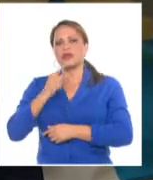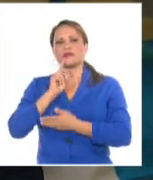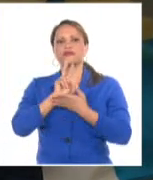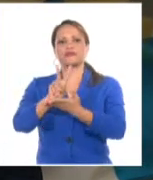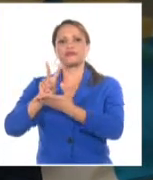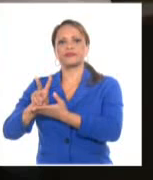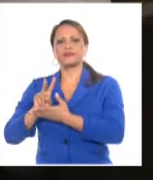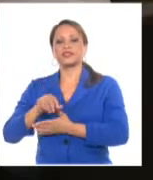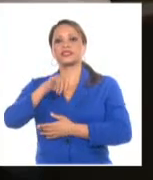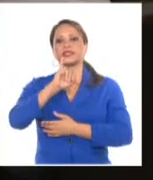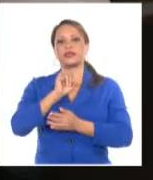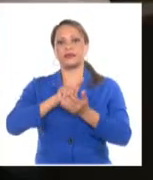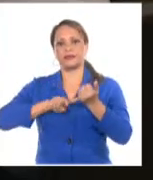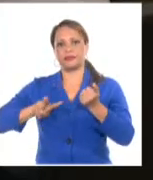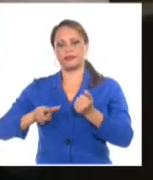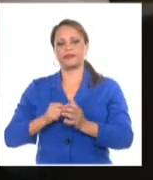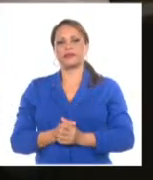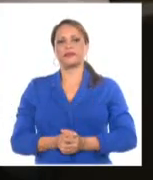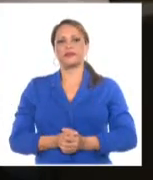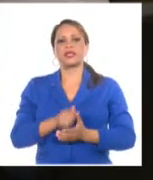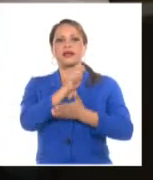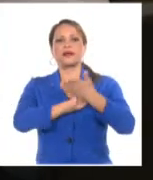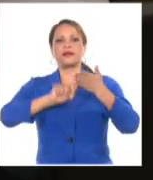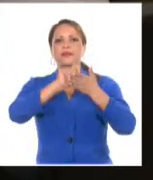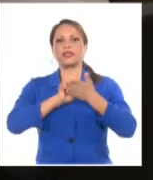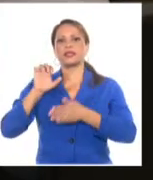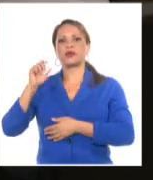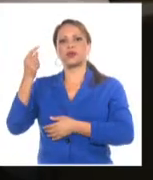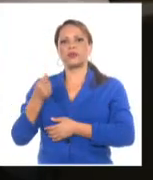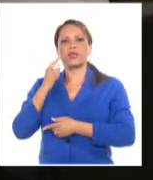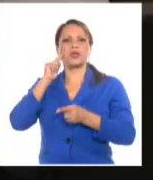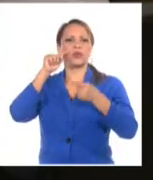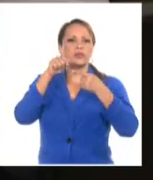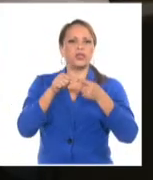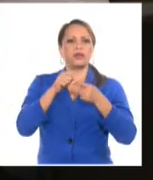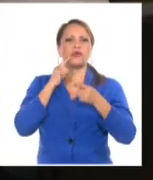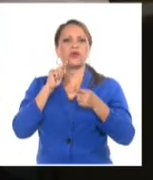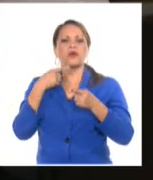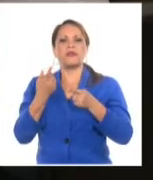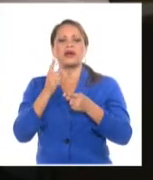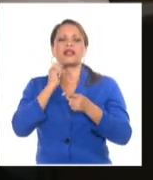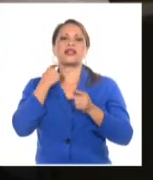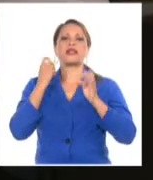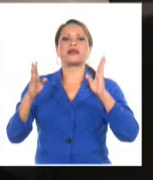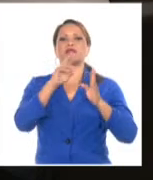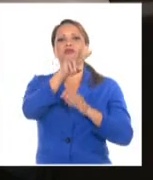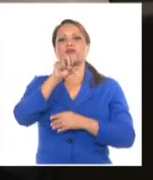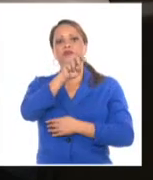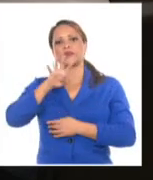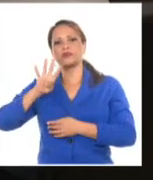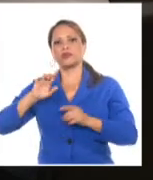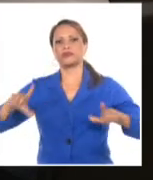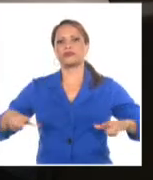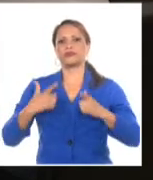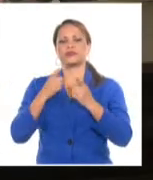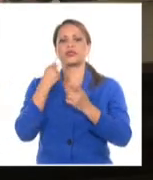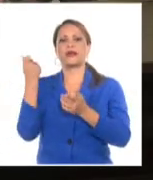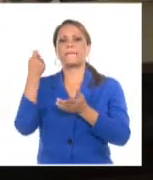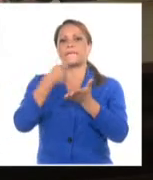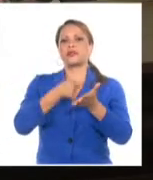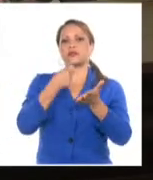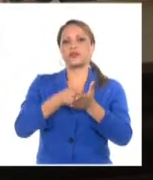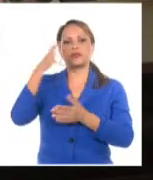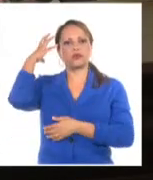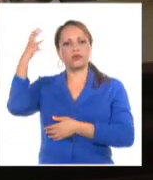6 provincias. El plan de la economía, los objetivos y metas para el 2024, el cumplimiento del presupuesto del Estado